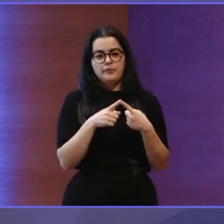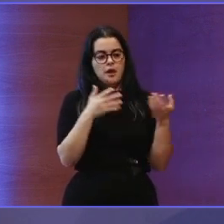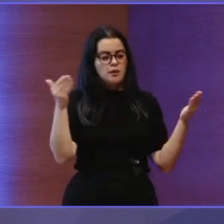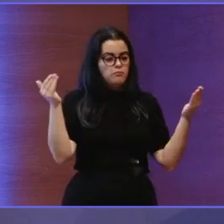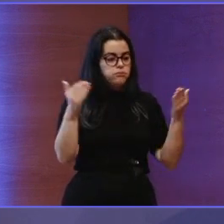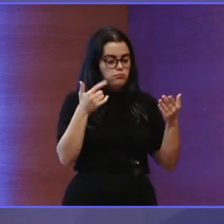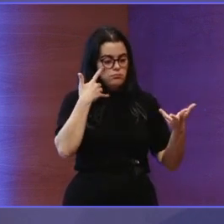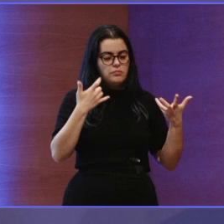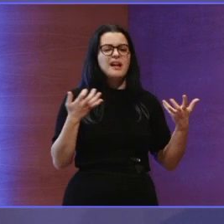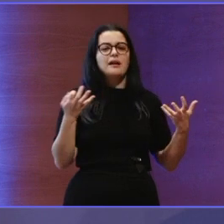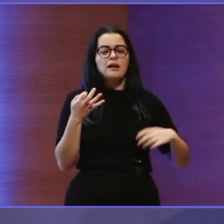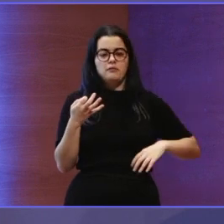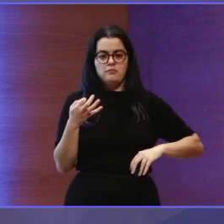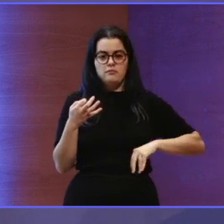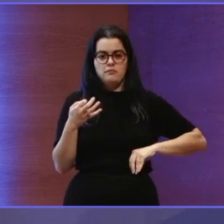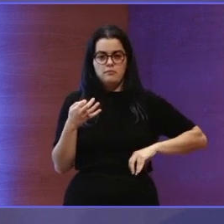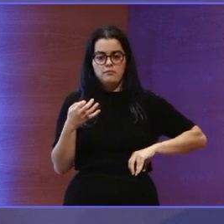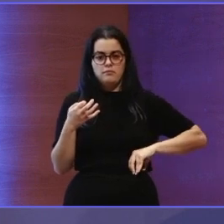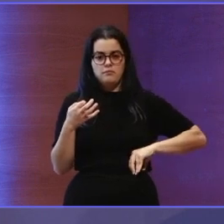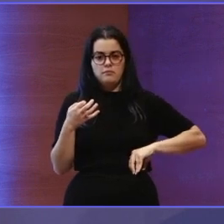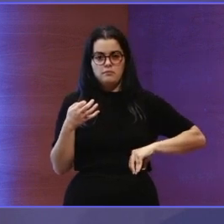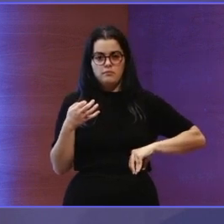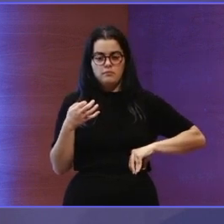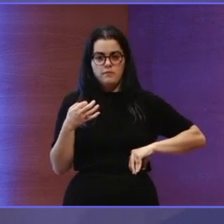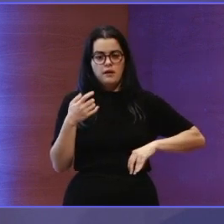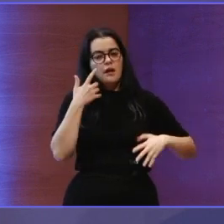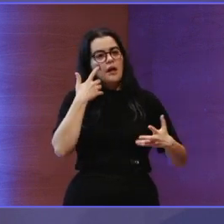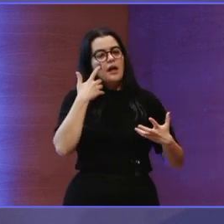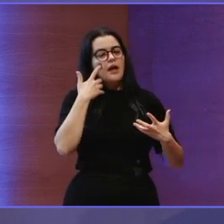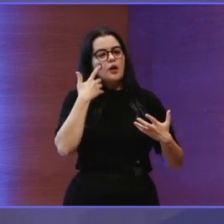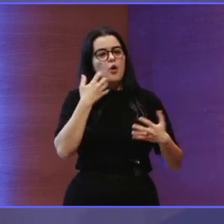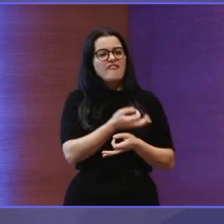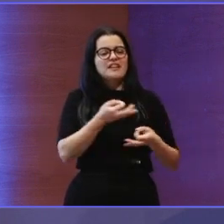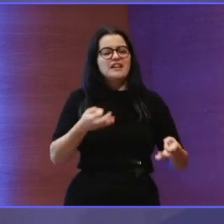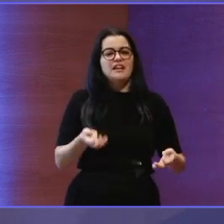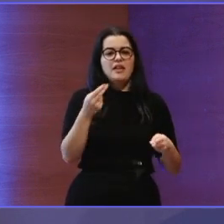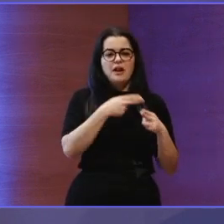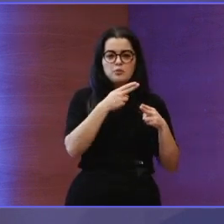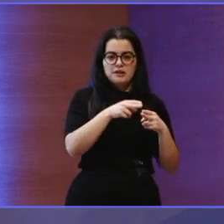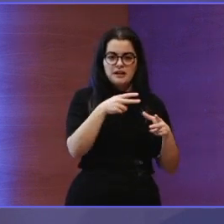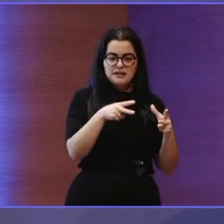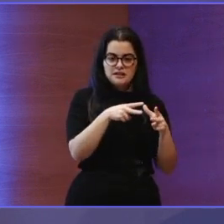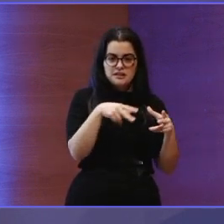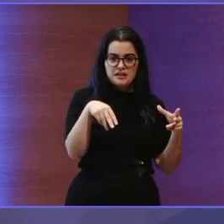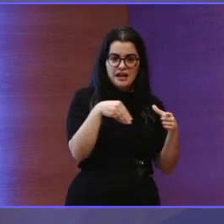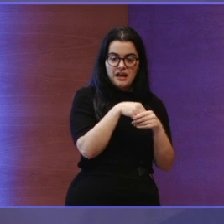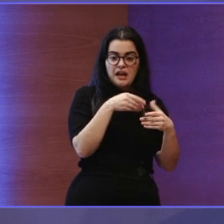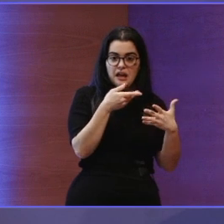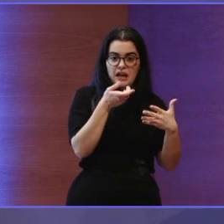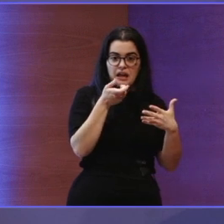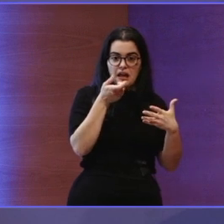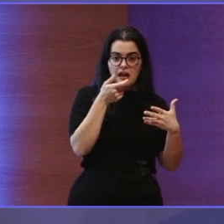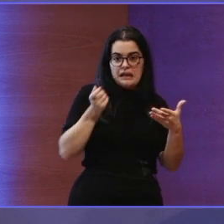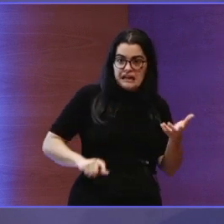énfasis en medir la efectividad de las políticas de garantía de ingresos eh Porque es una de las principales